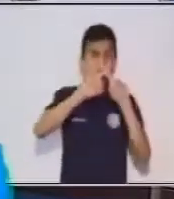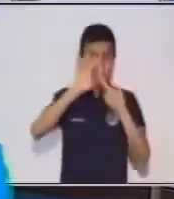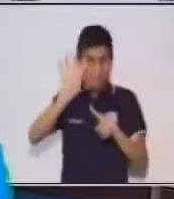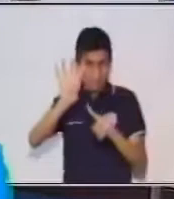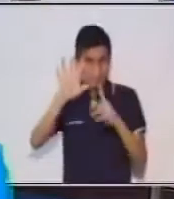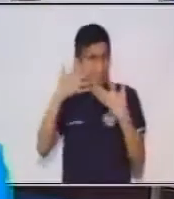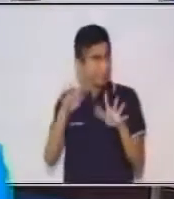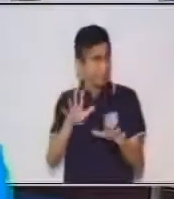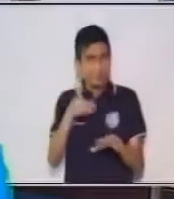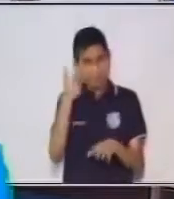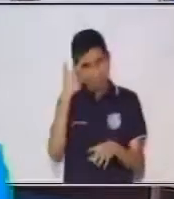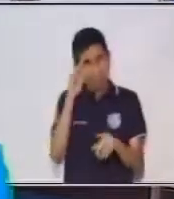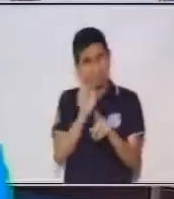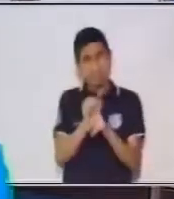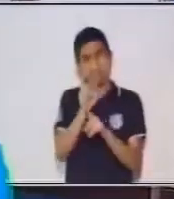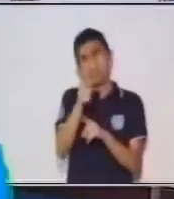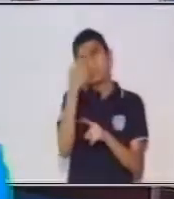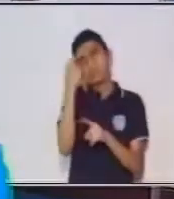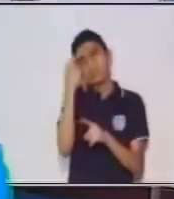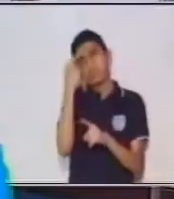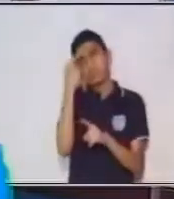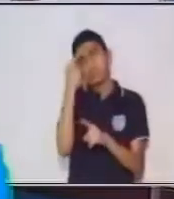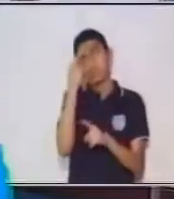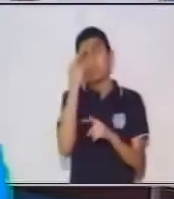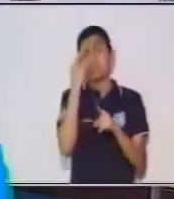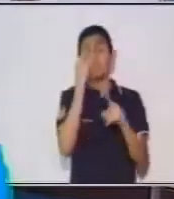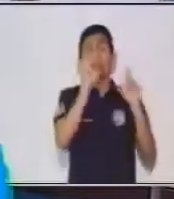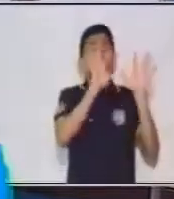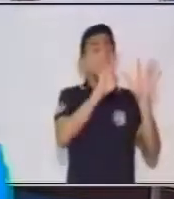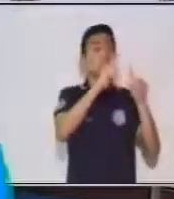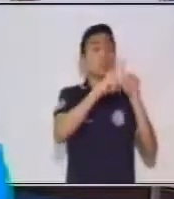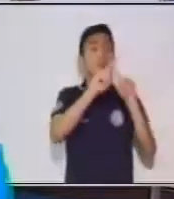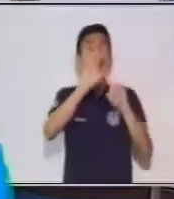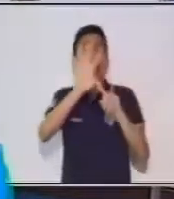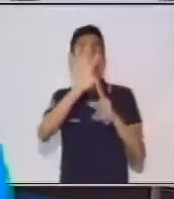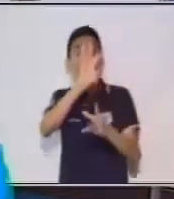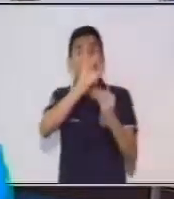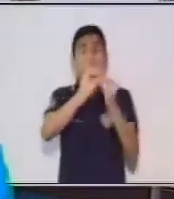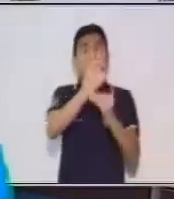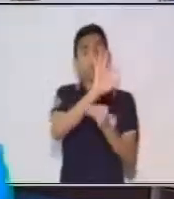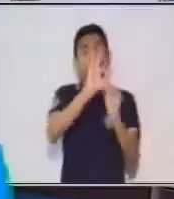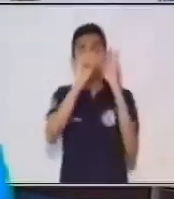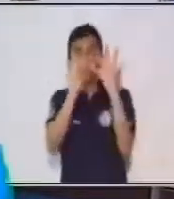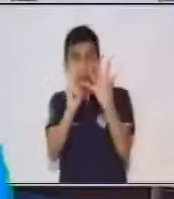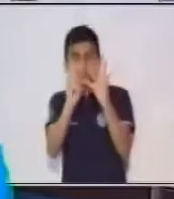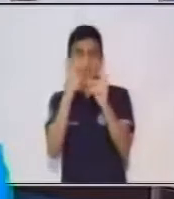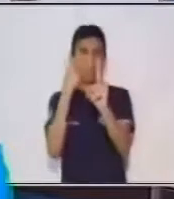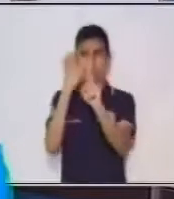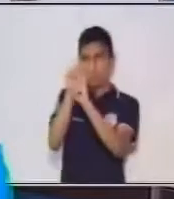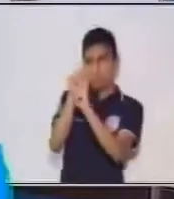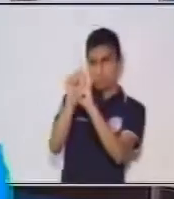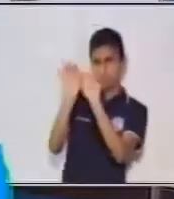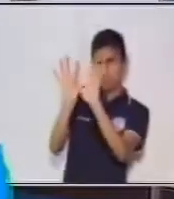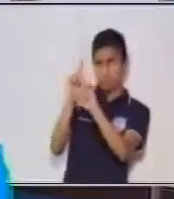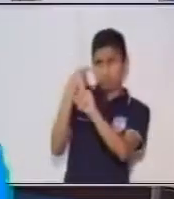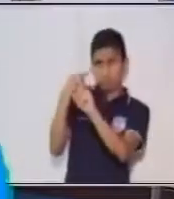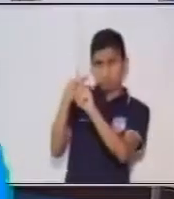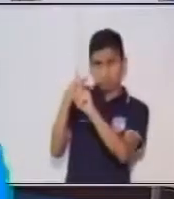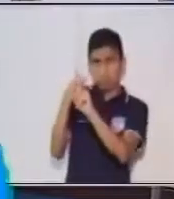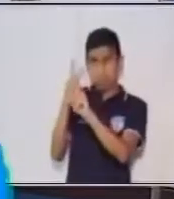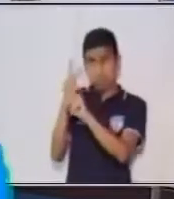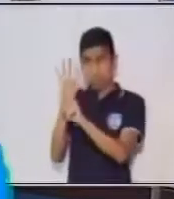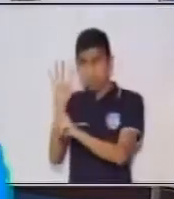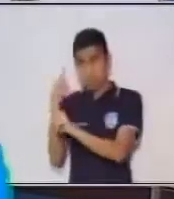4 es 36, pero ves que el 9 es positivo y el 4